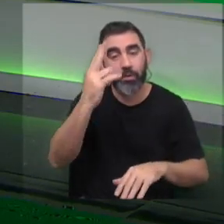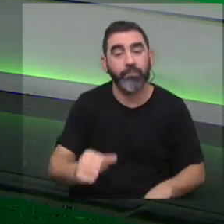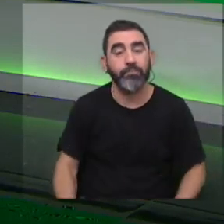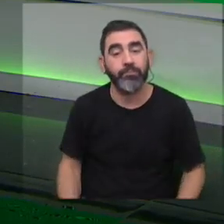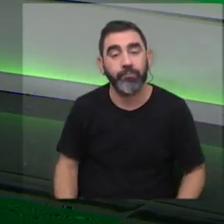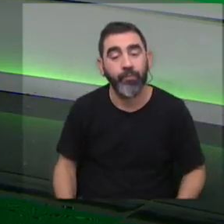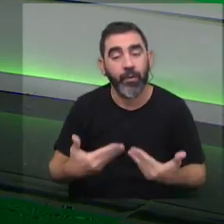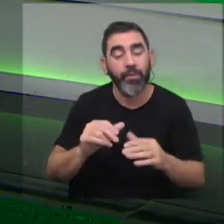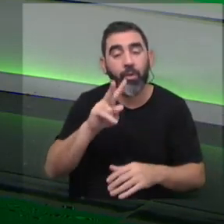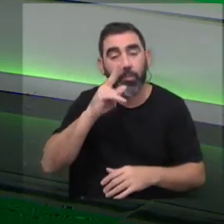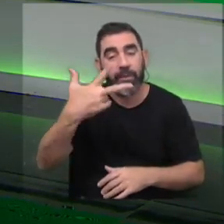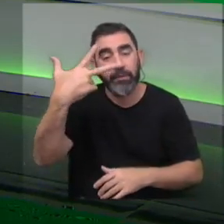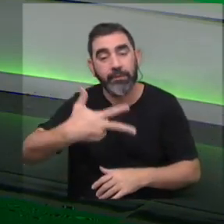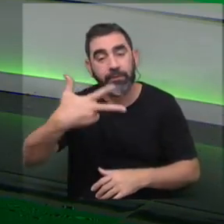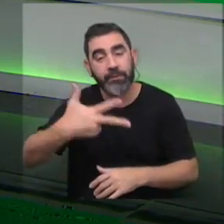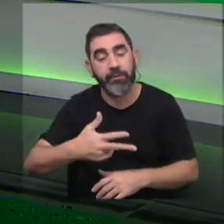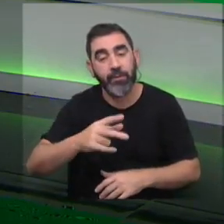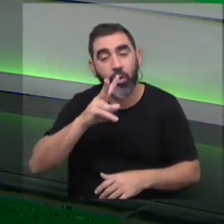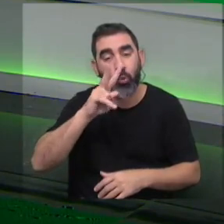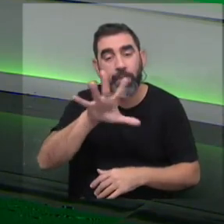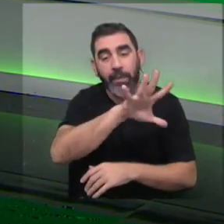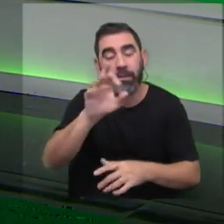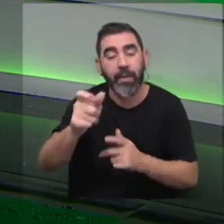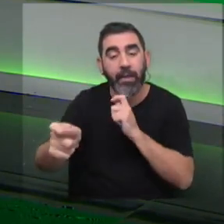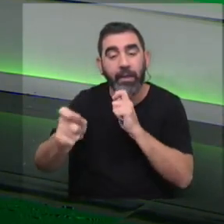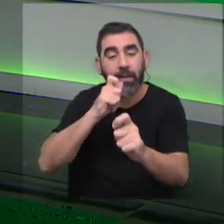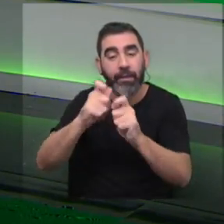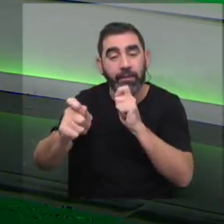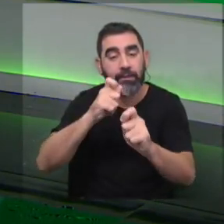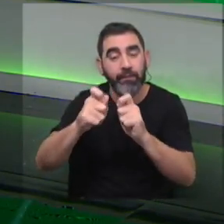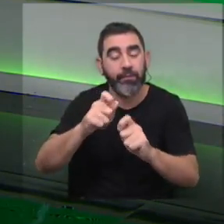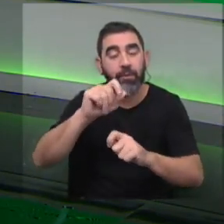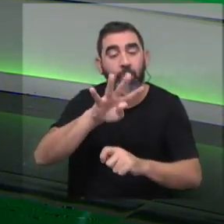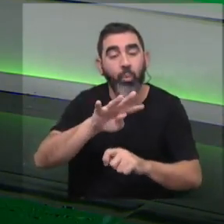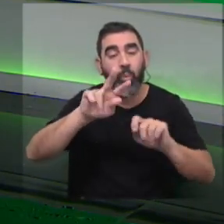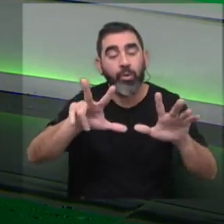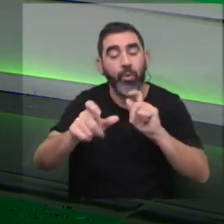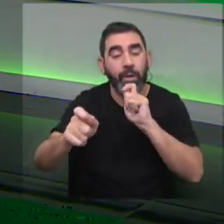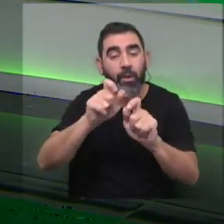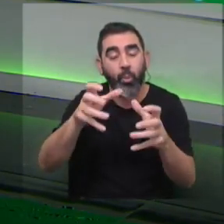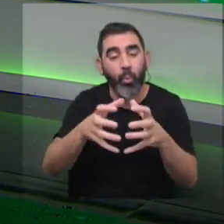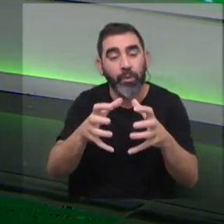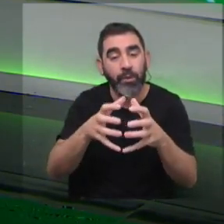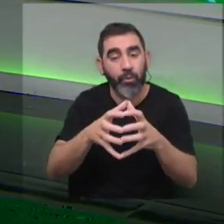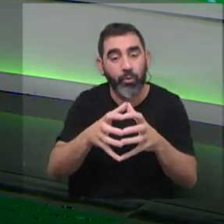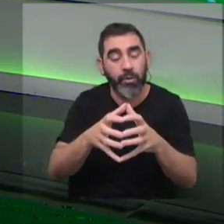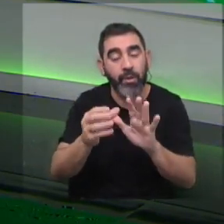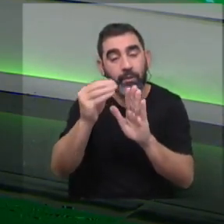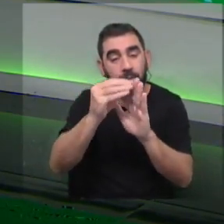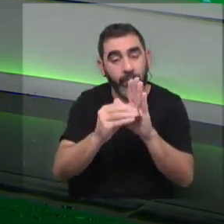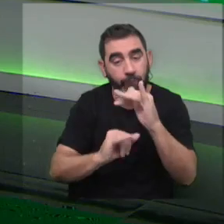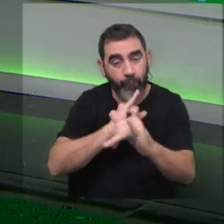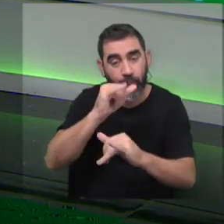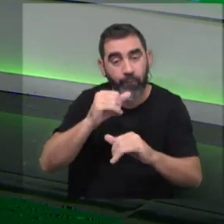iniciado en 2013 a través de 25 entrevistas a cargo de 48 encuestadores los datos se van a conocer